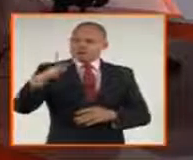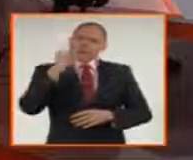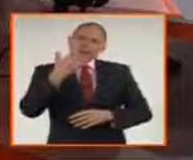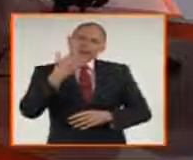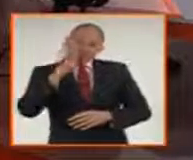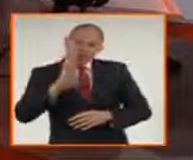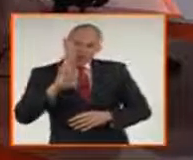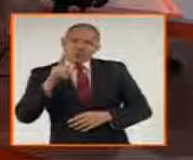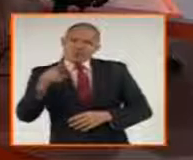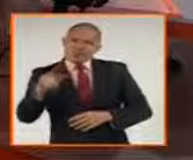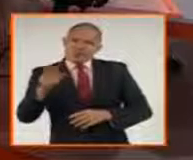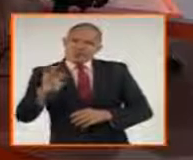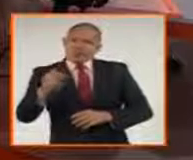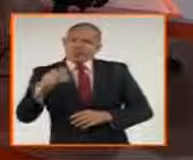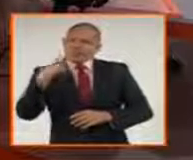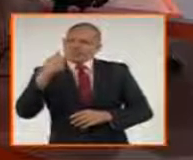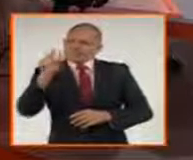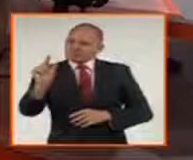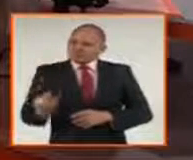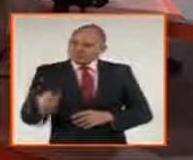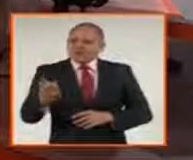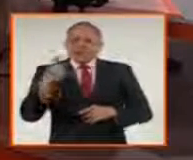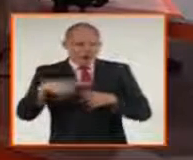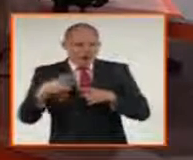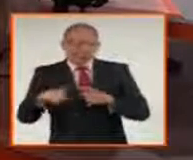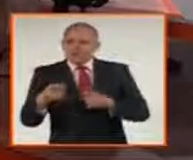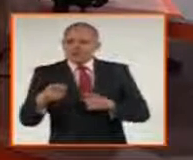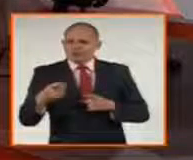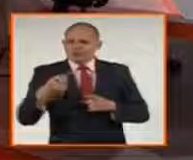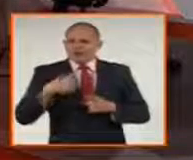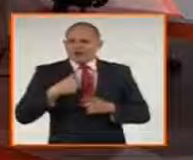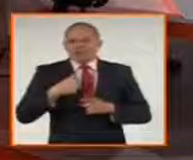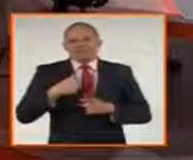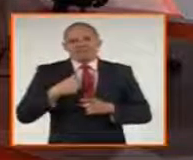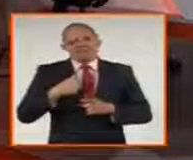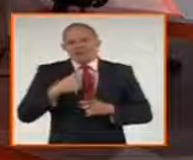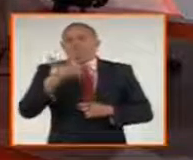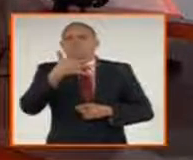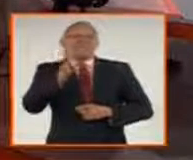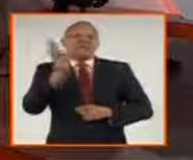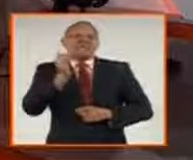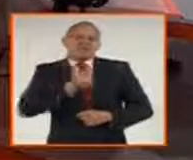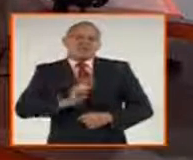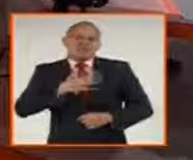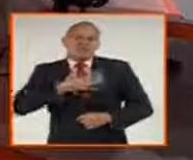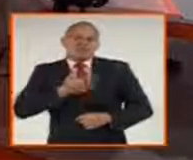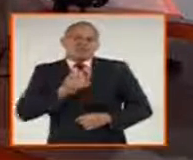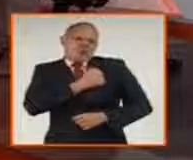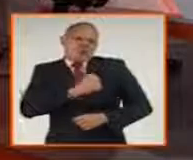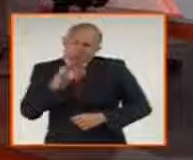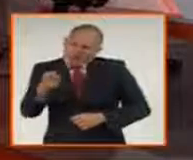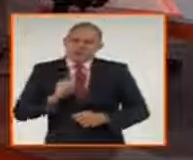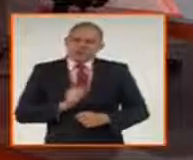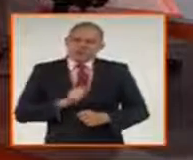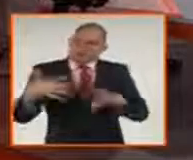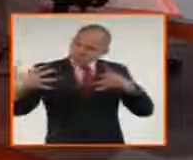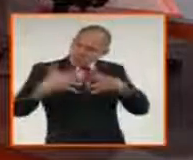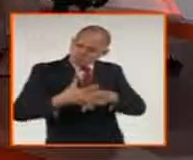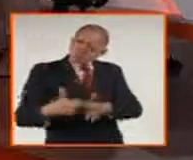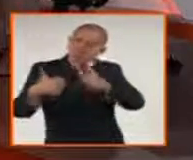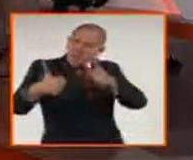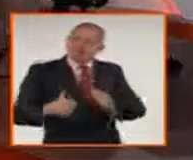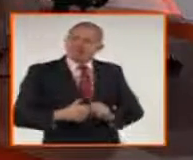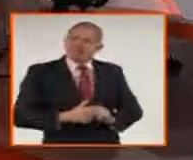por los que hoy están participando de las consultas, porque todo se relaciona con el parentesco en la vida de las familias. Por